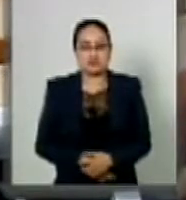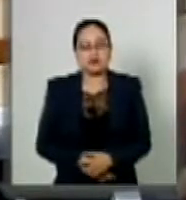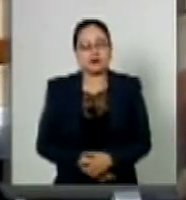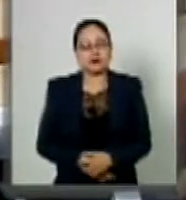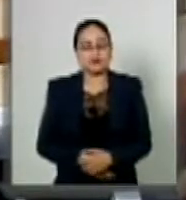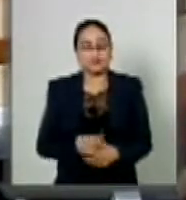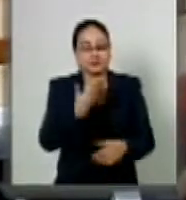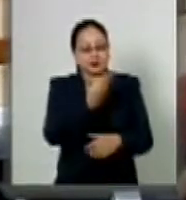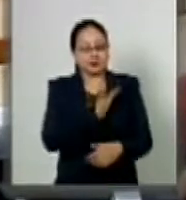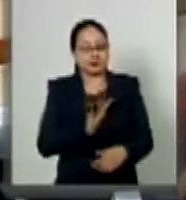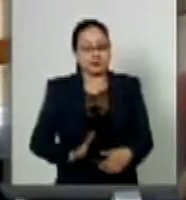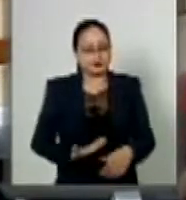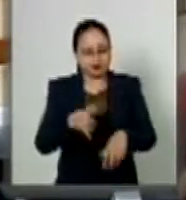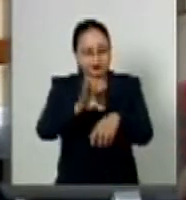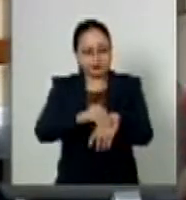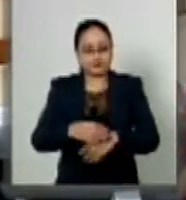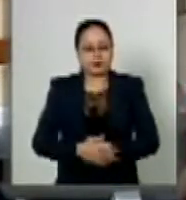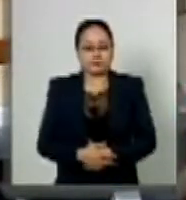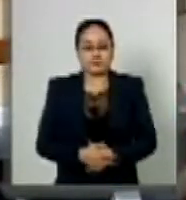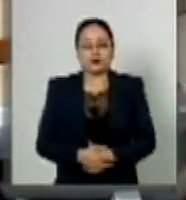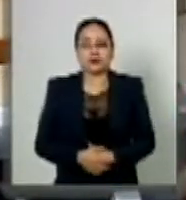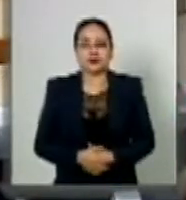Con el permiso del presidente.